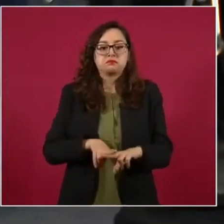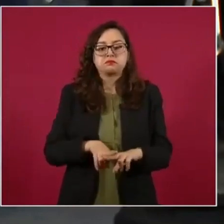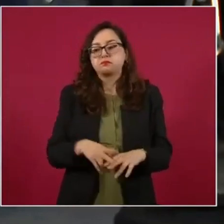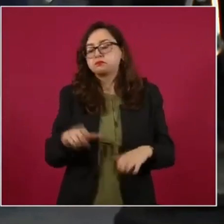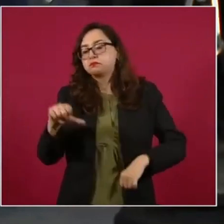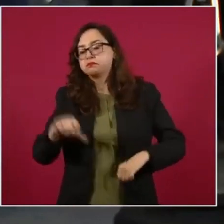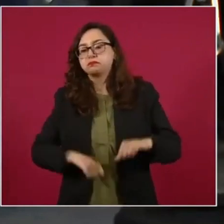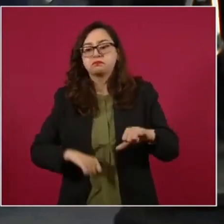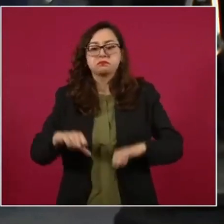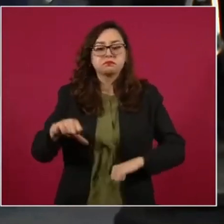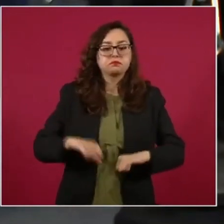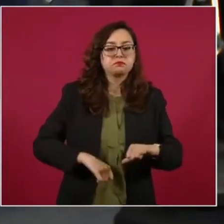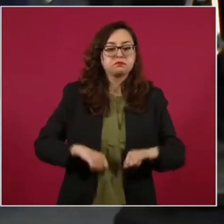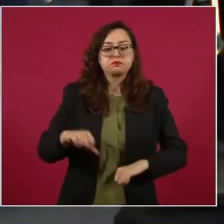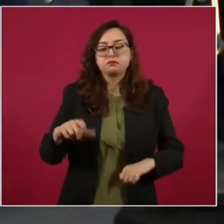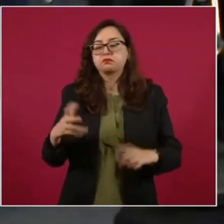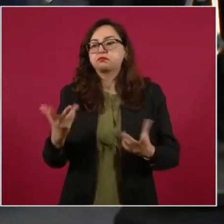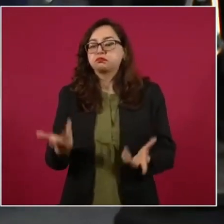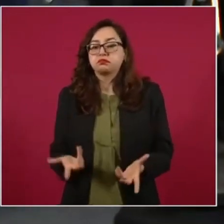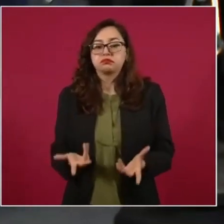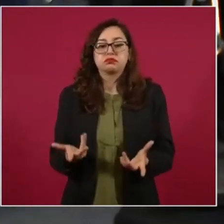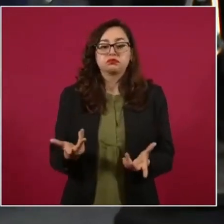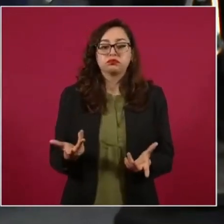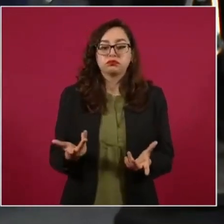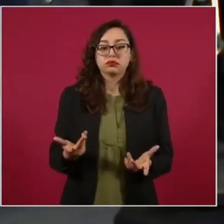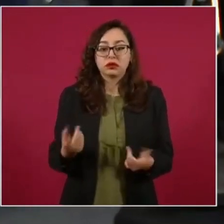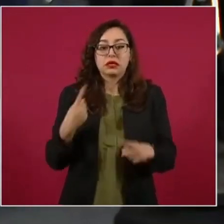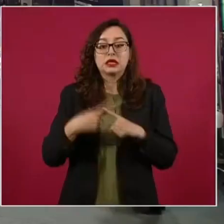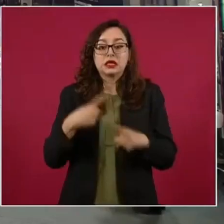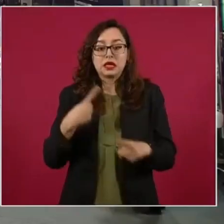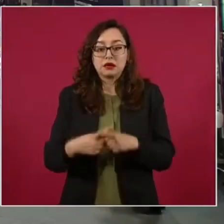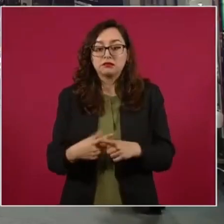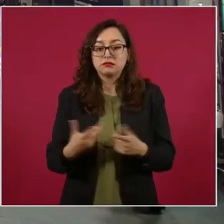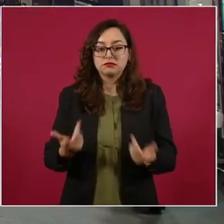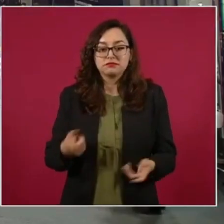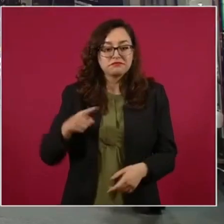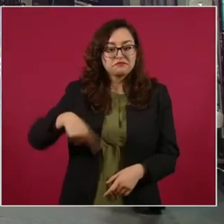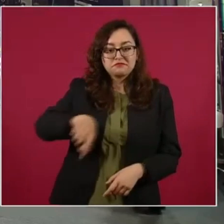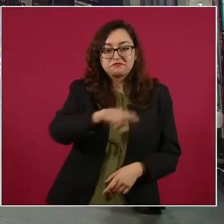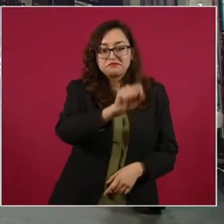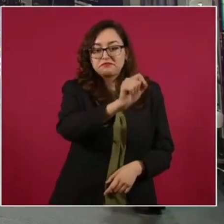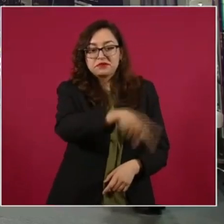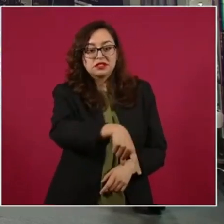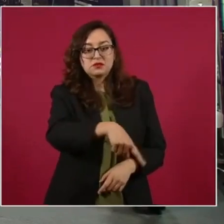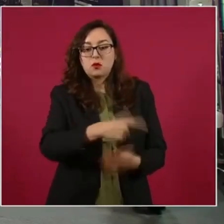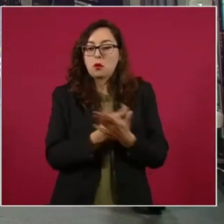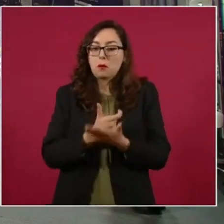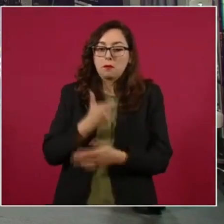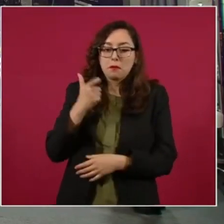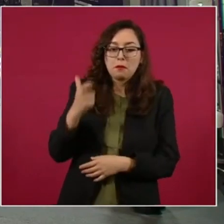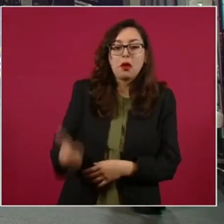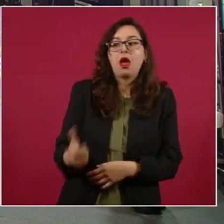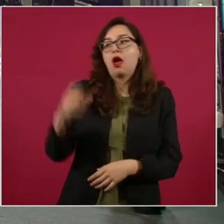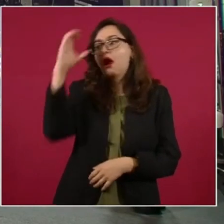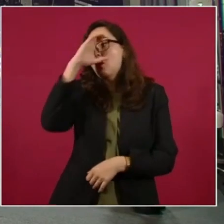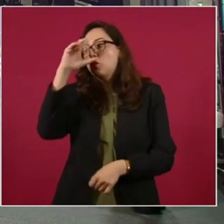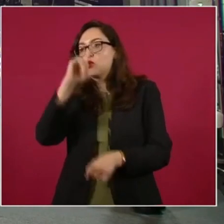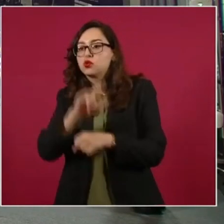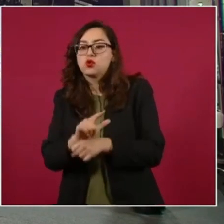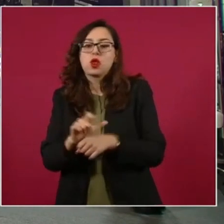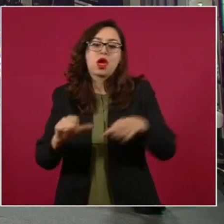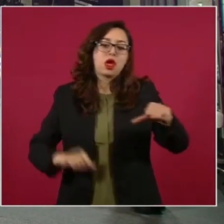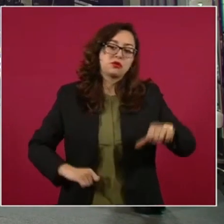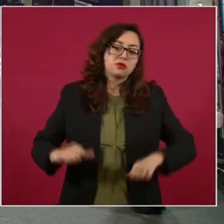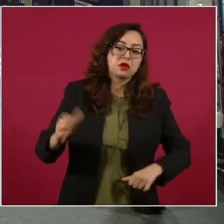algunas actividades, tomando algunas sesiones, todo financiado por sus propios recursos, organizando también algunos eventos culturales,